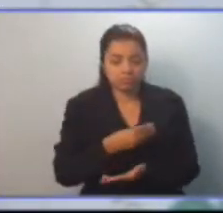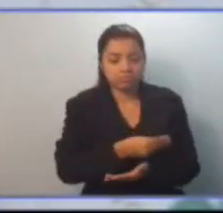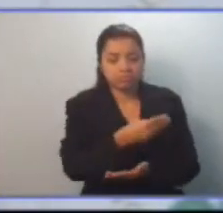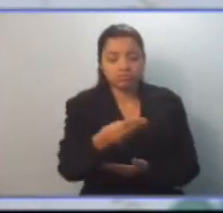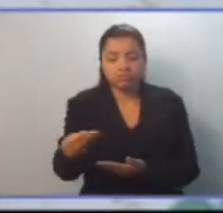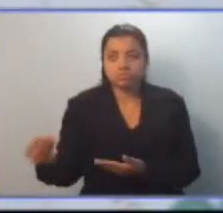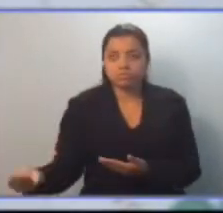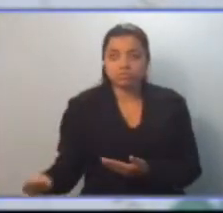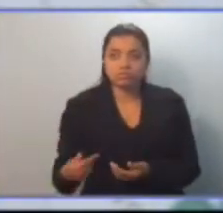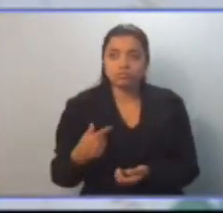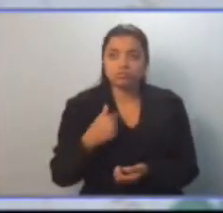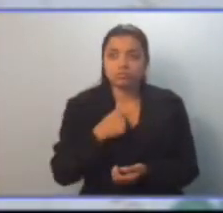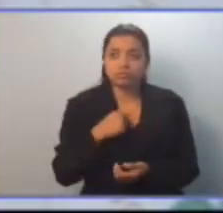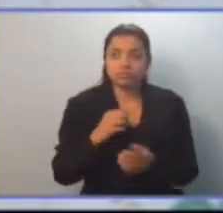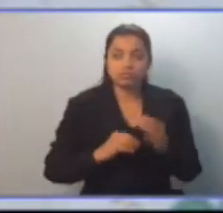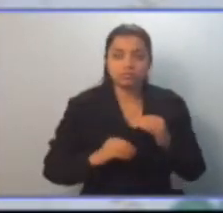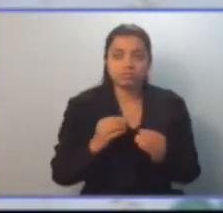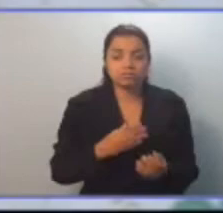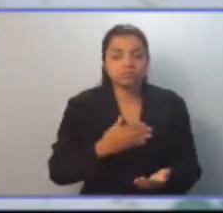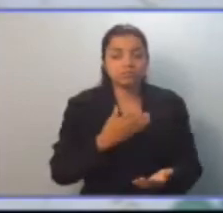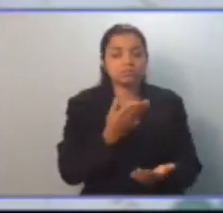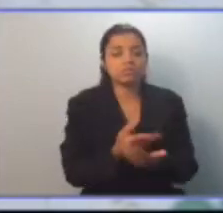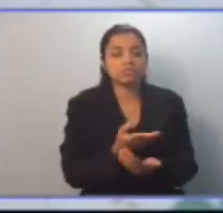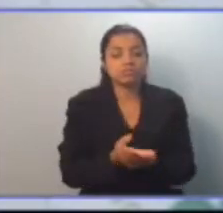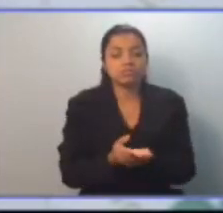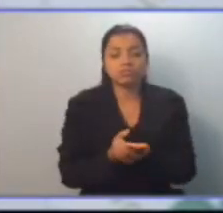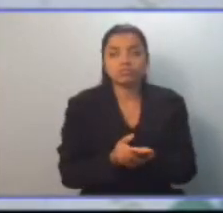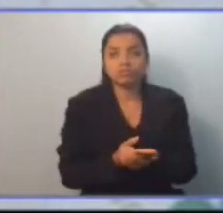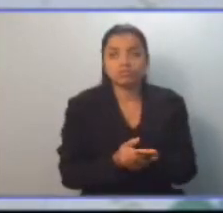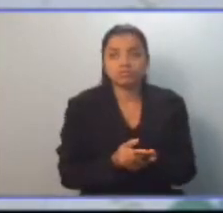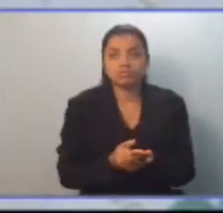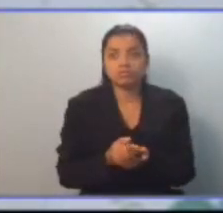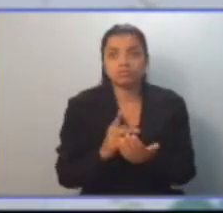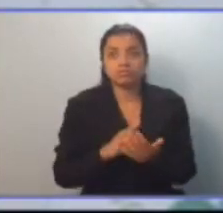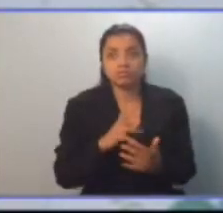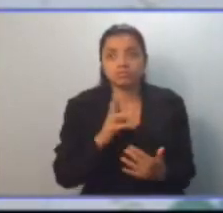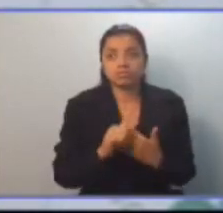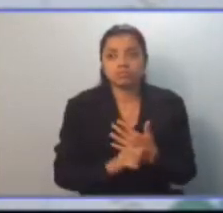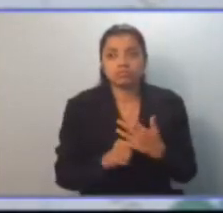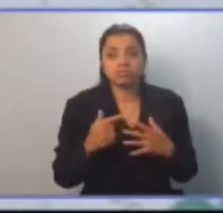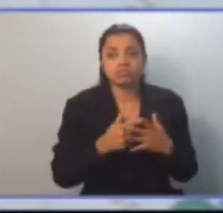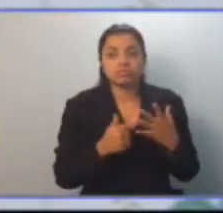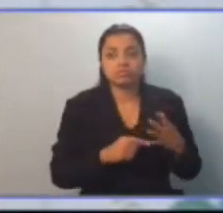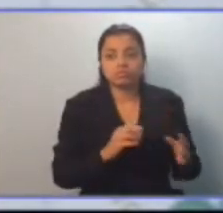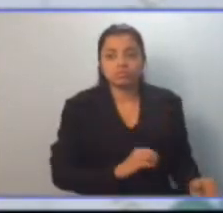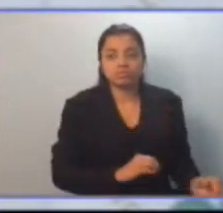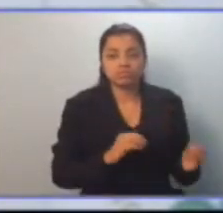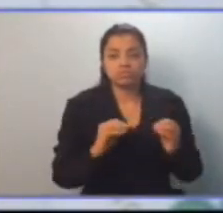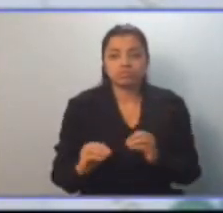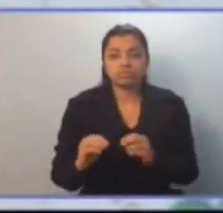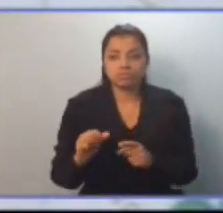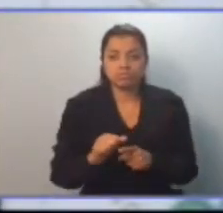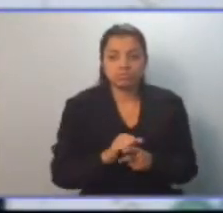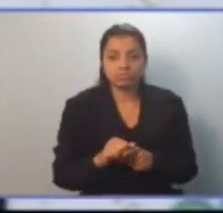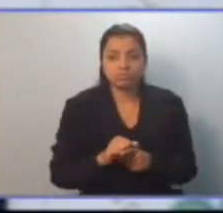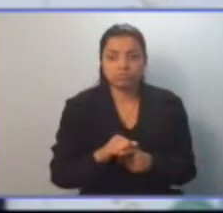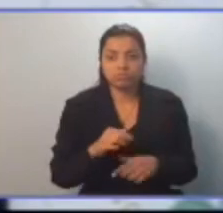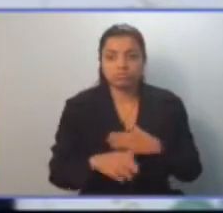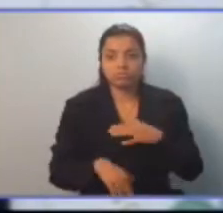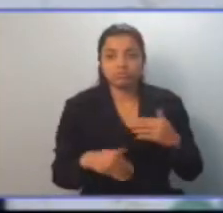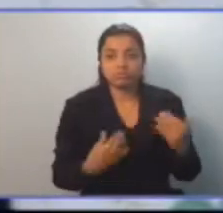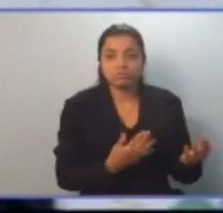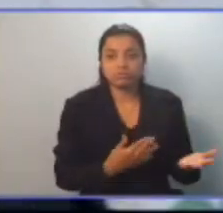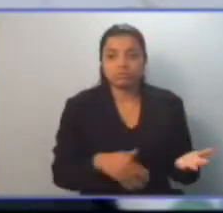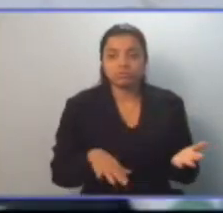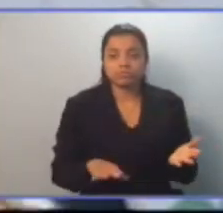ustedes en donde yo hago una propuesta de proyectos que podrían implementarse en atención a buscar esa